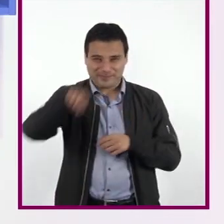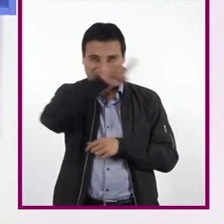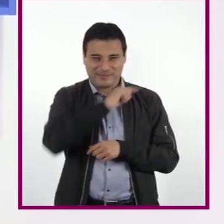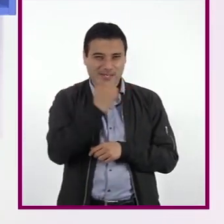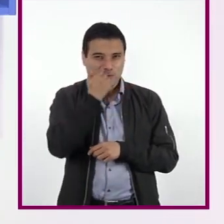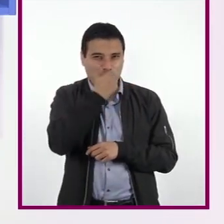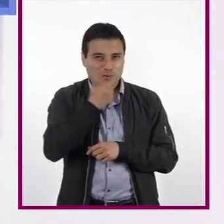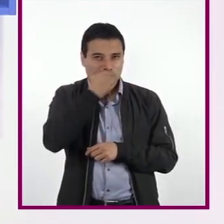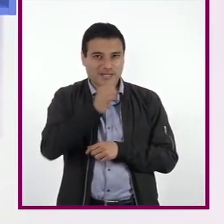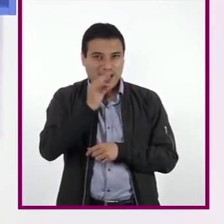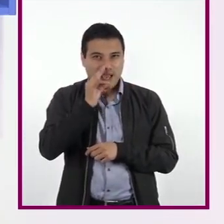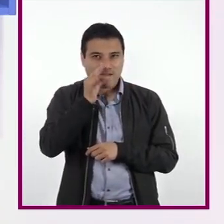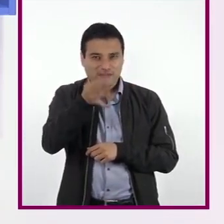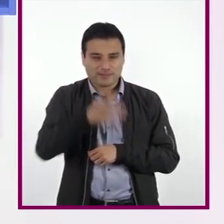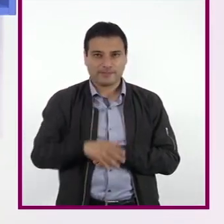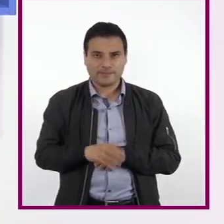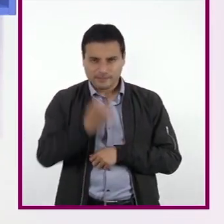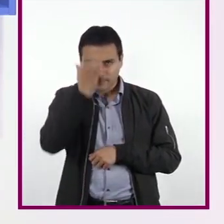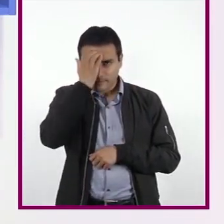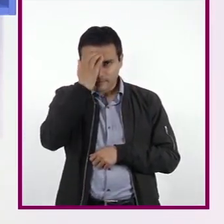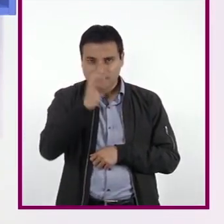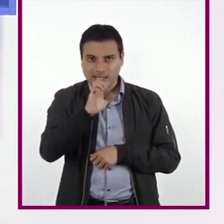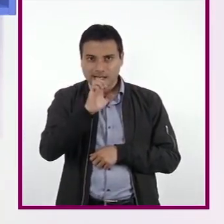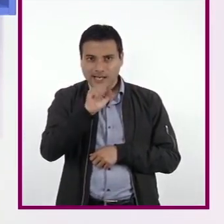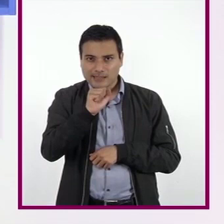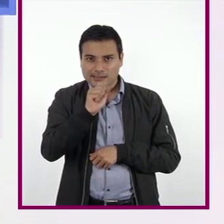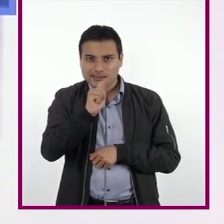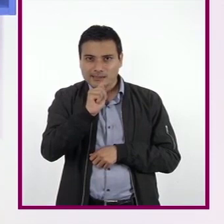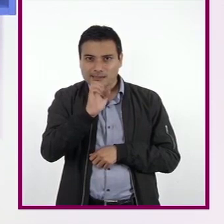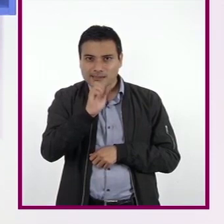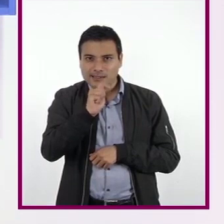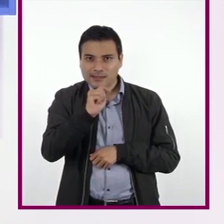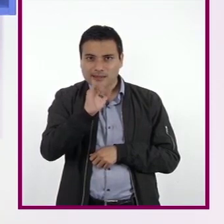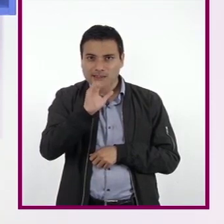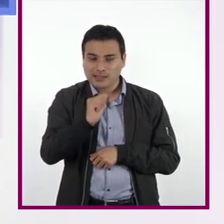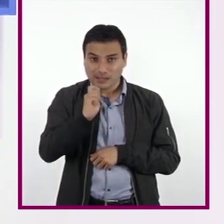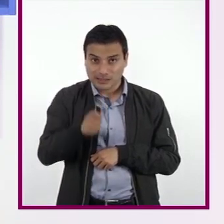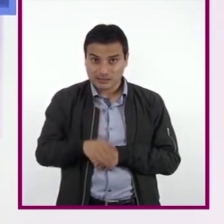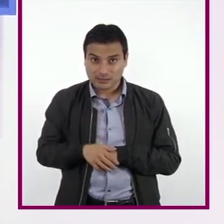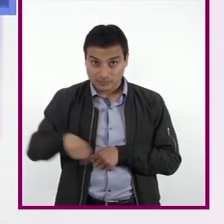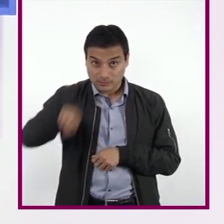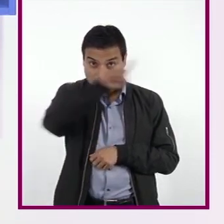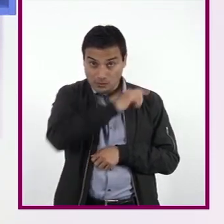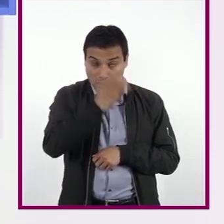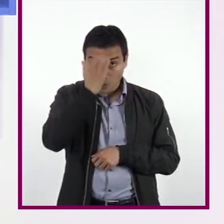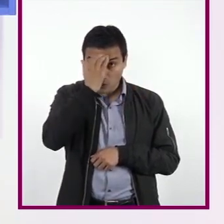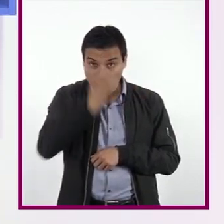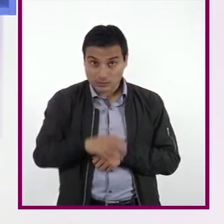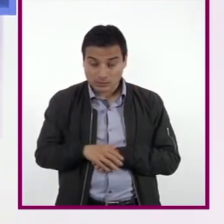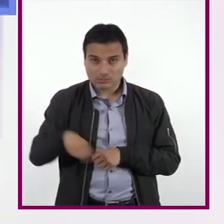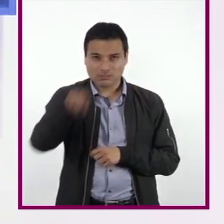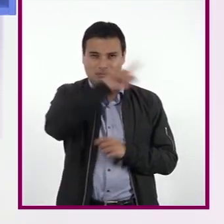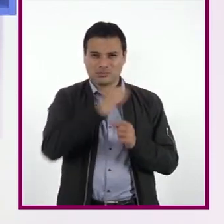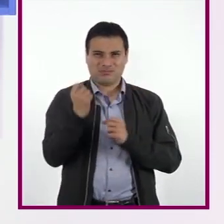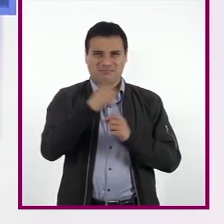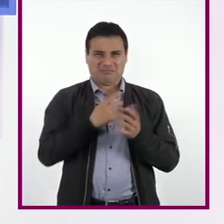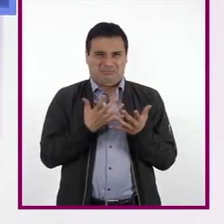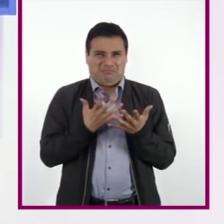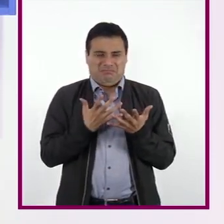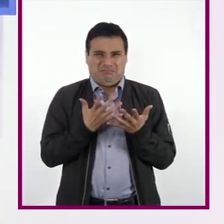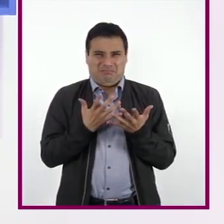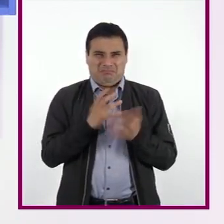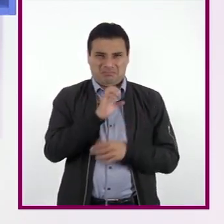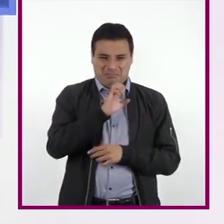alumnos qué es la estética, ya que seguramente más de un estudiante se preguntará qué relación tiene